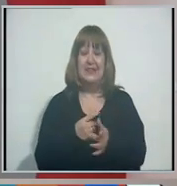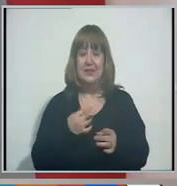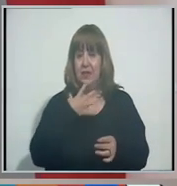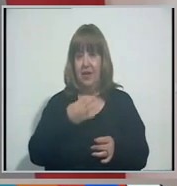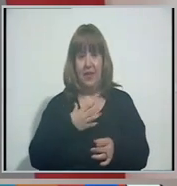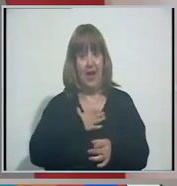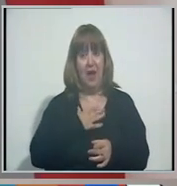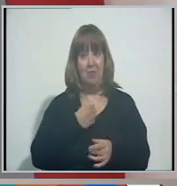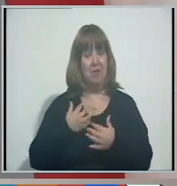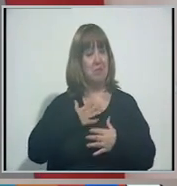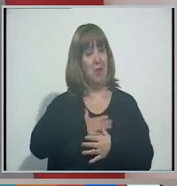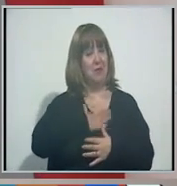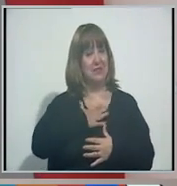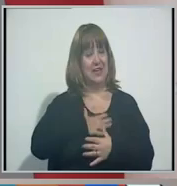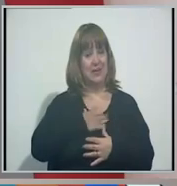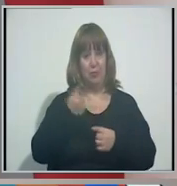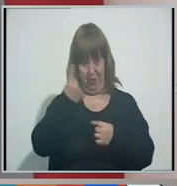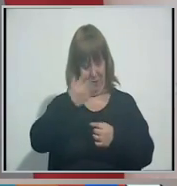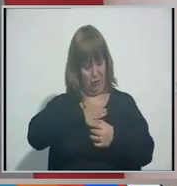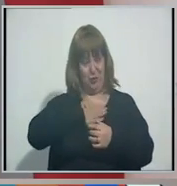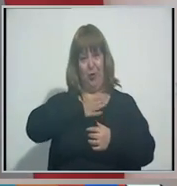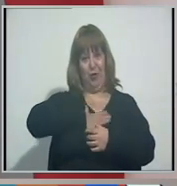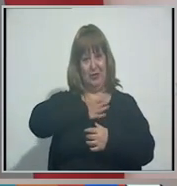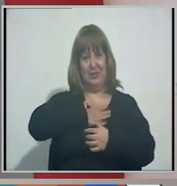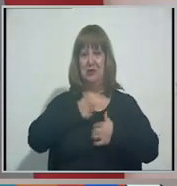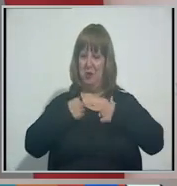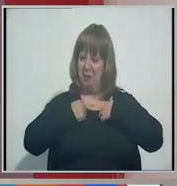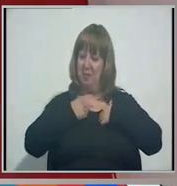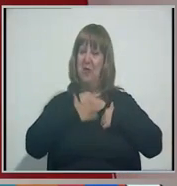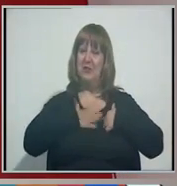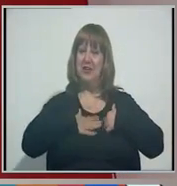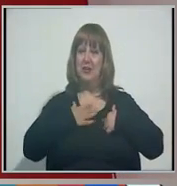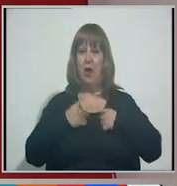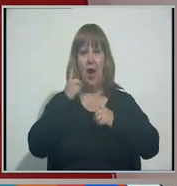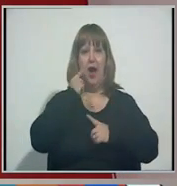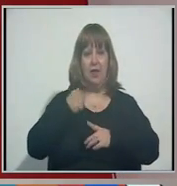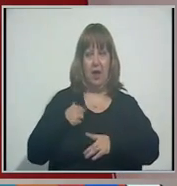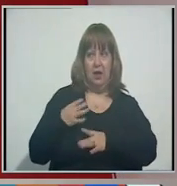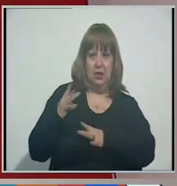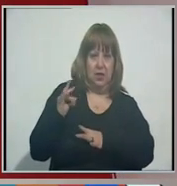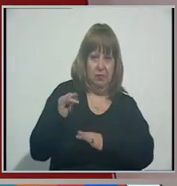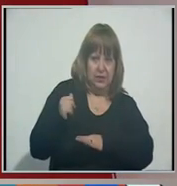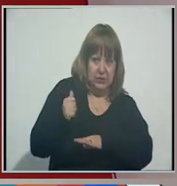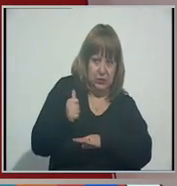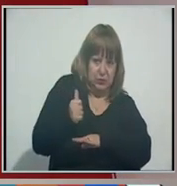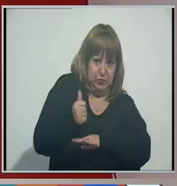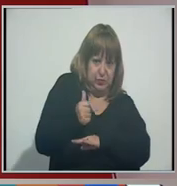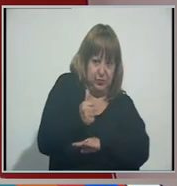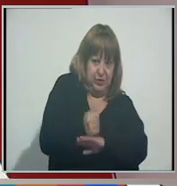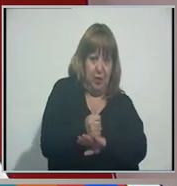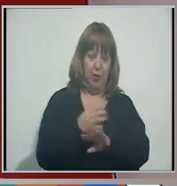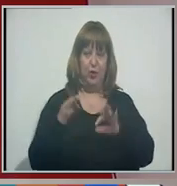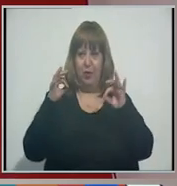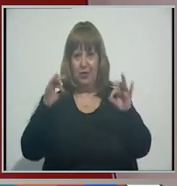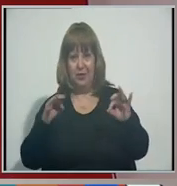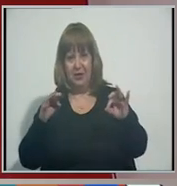que es lo que digo siempre. Primero por mí, después el resto. Me hace muy bien a mí. Hay días que me cuesta llegar al nudo vial, pero cuando llego